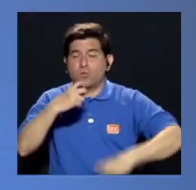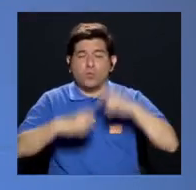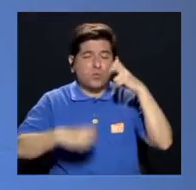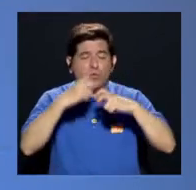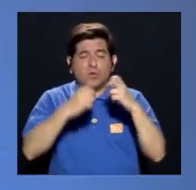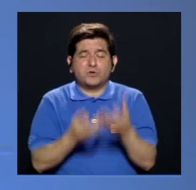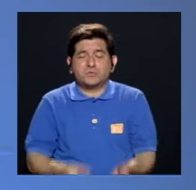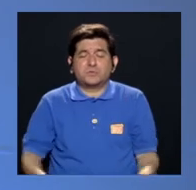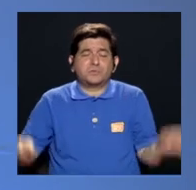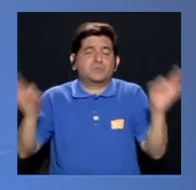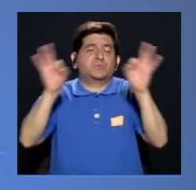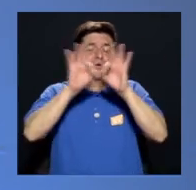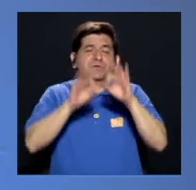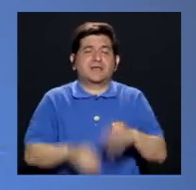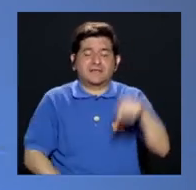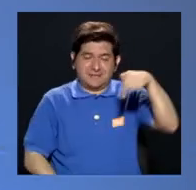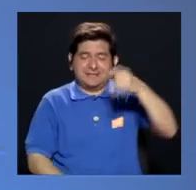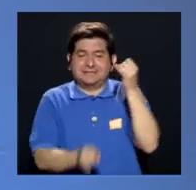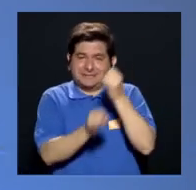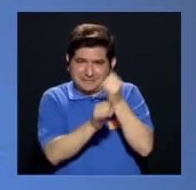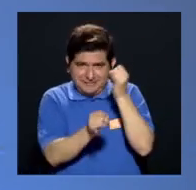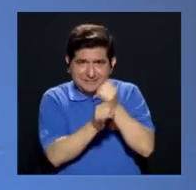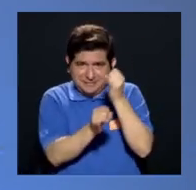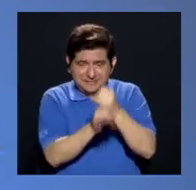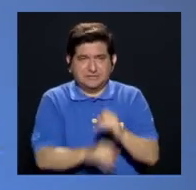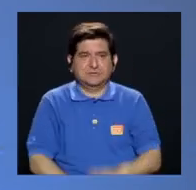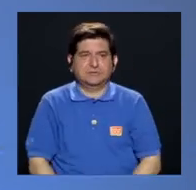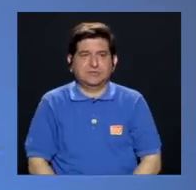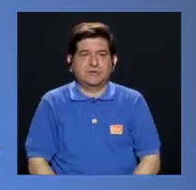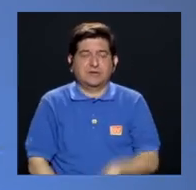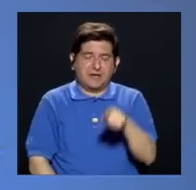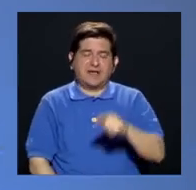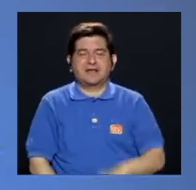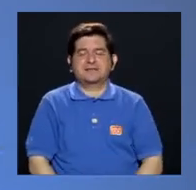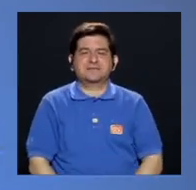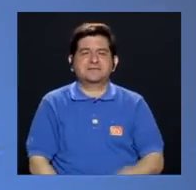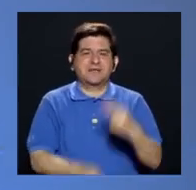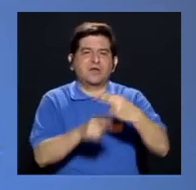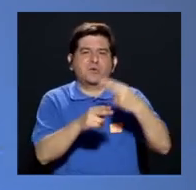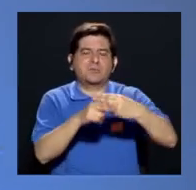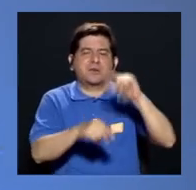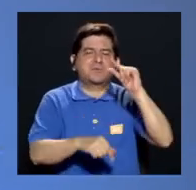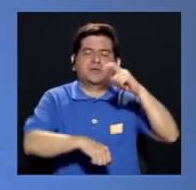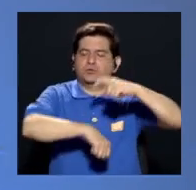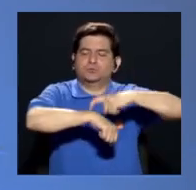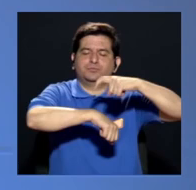problemas estructurales de nuestra institución es el interinazgo.